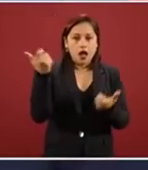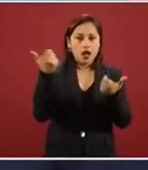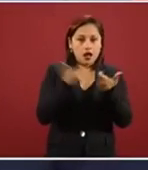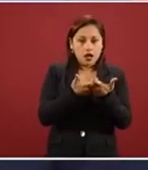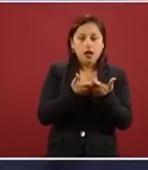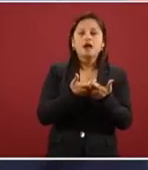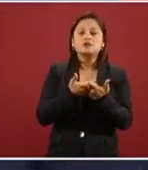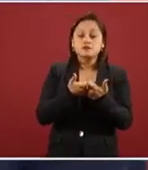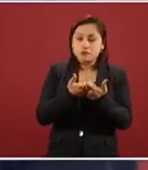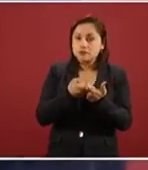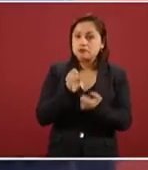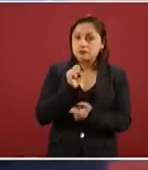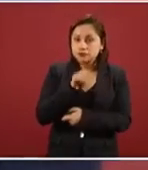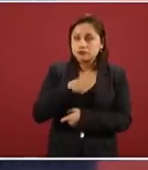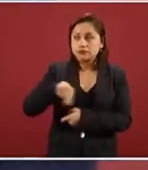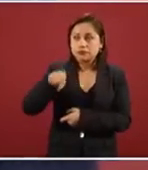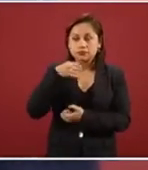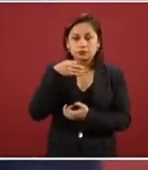Y